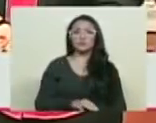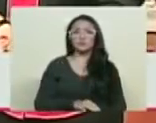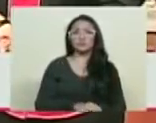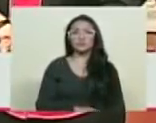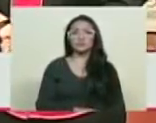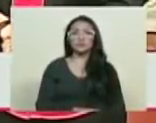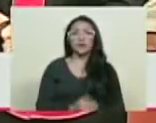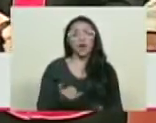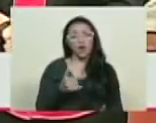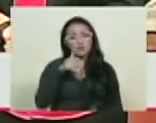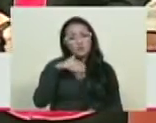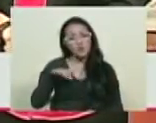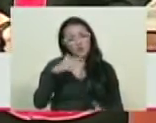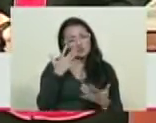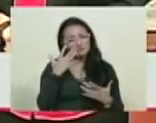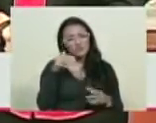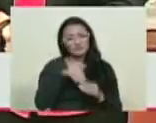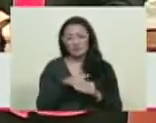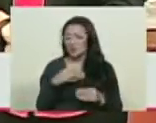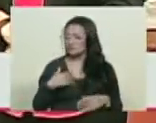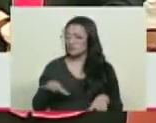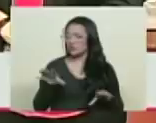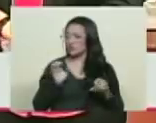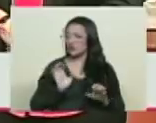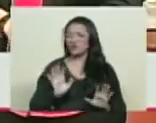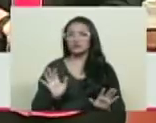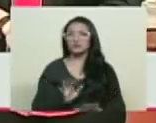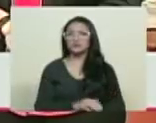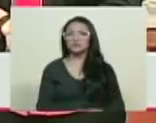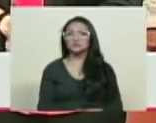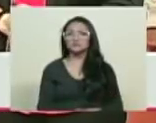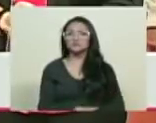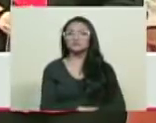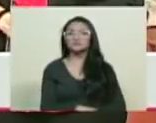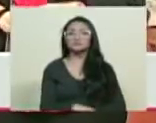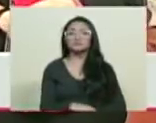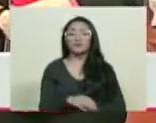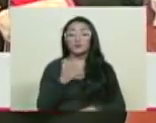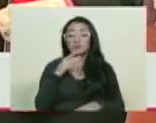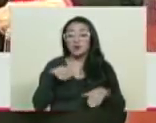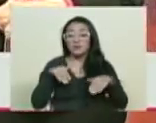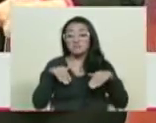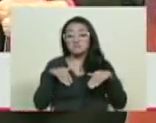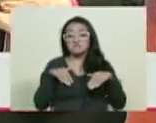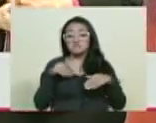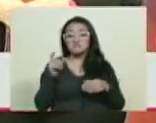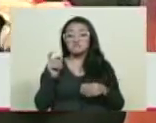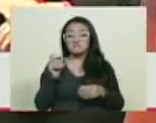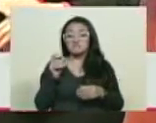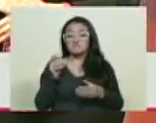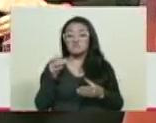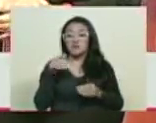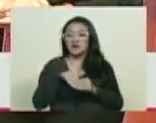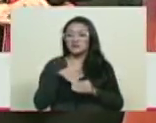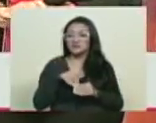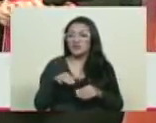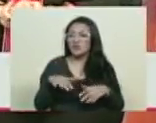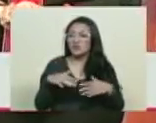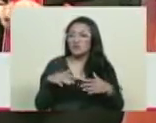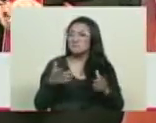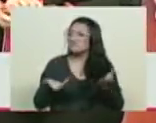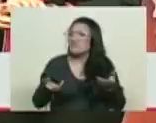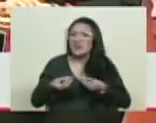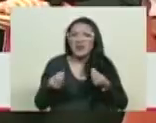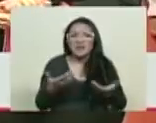hoy viendo al pueblo votando menos lo entiendo si se retiran de las elecciones para dónde van con esa alternativa